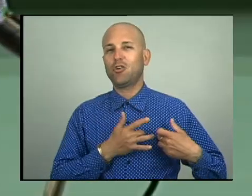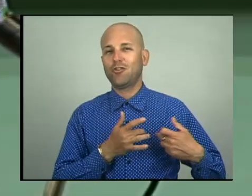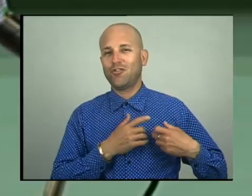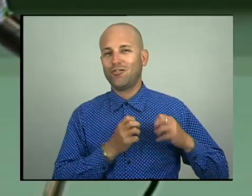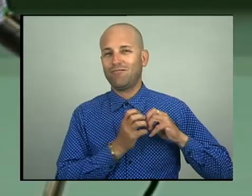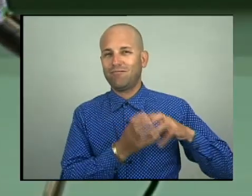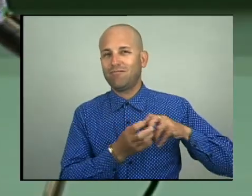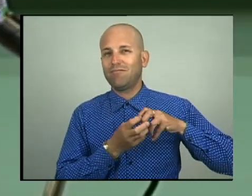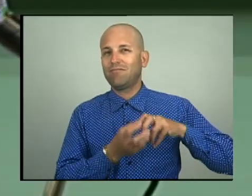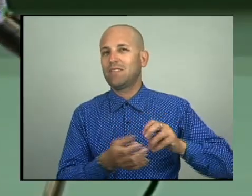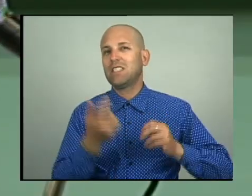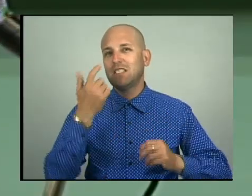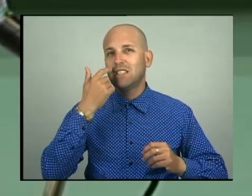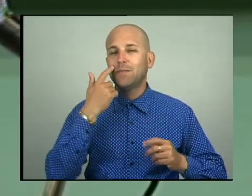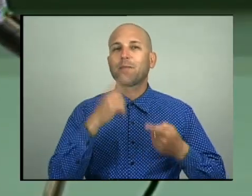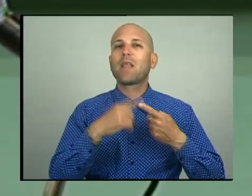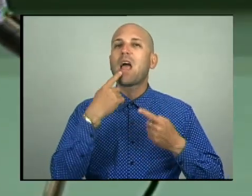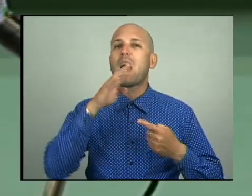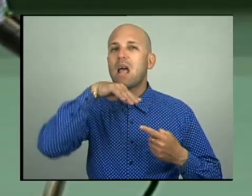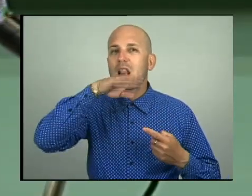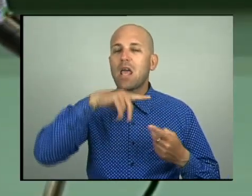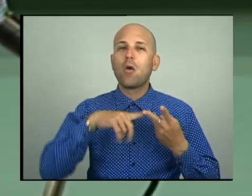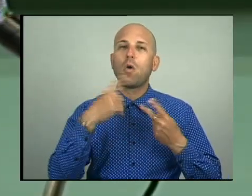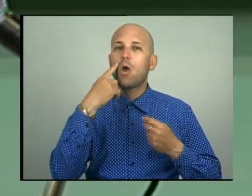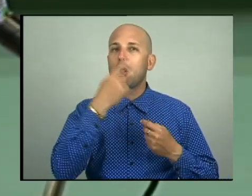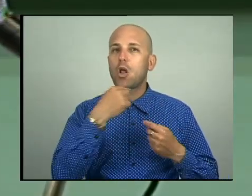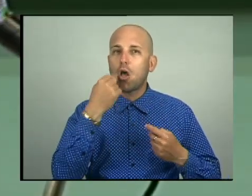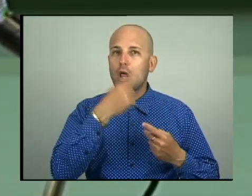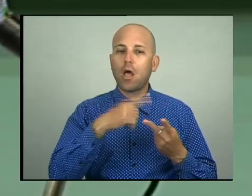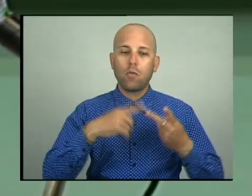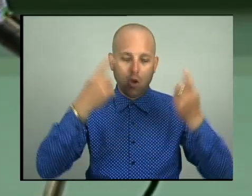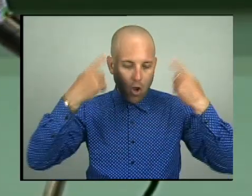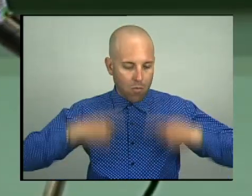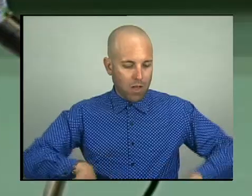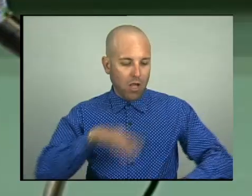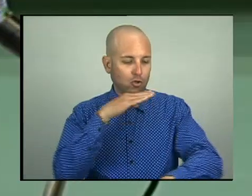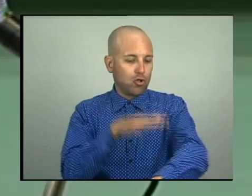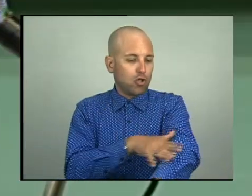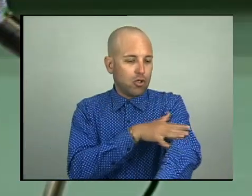que habitualmente se ve en la lengua, en los labios y prácticamente en todo el organismo.